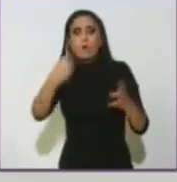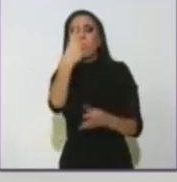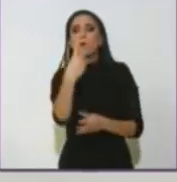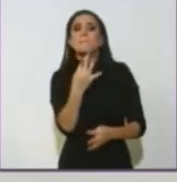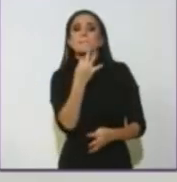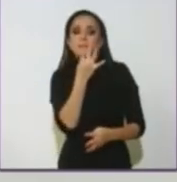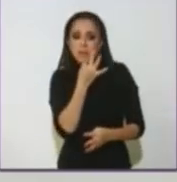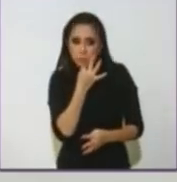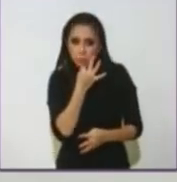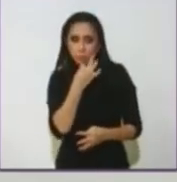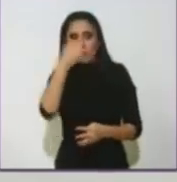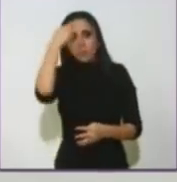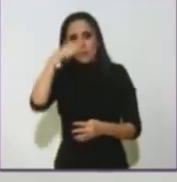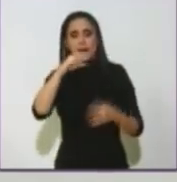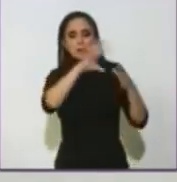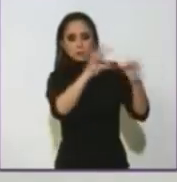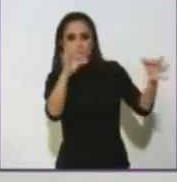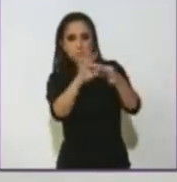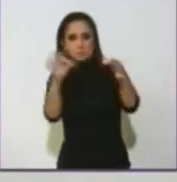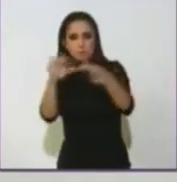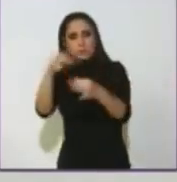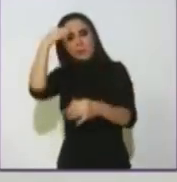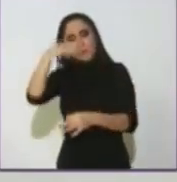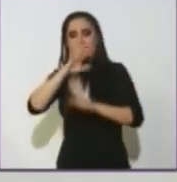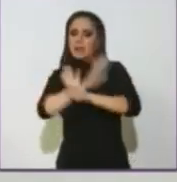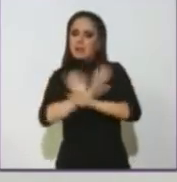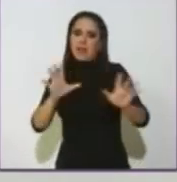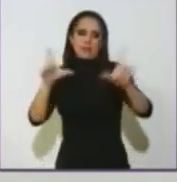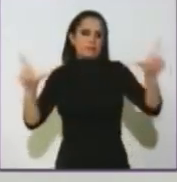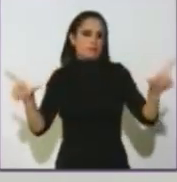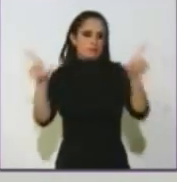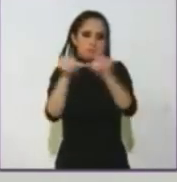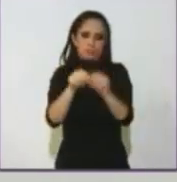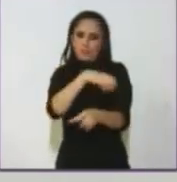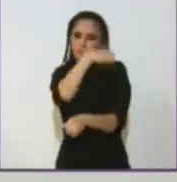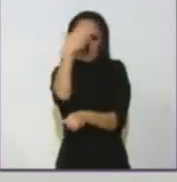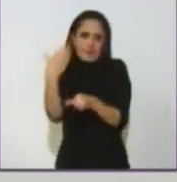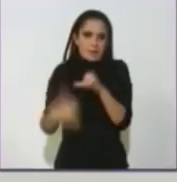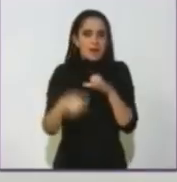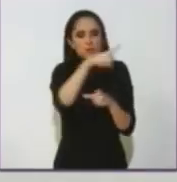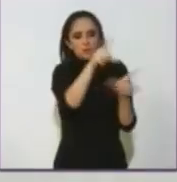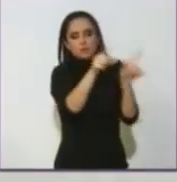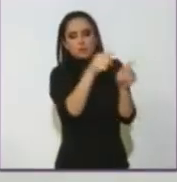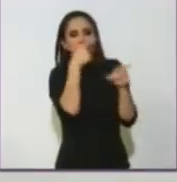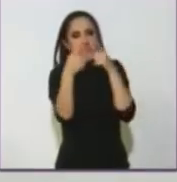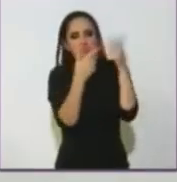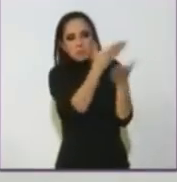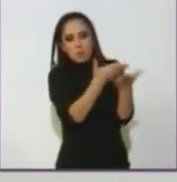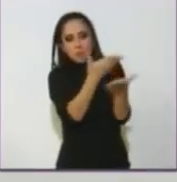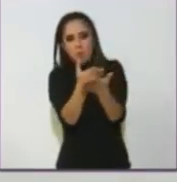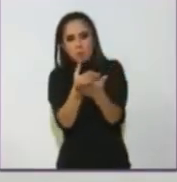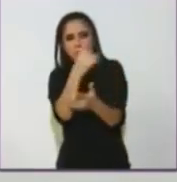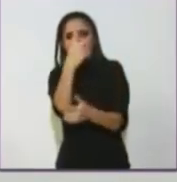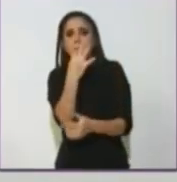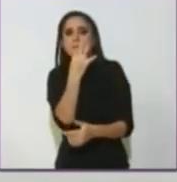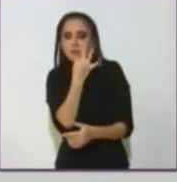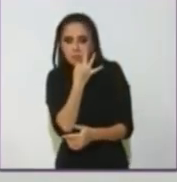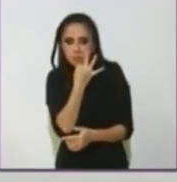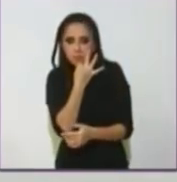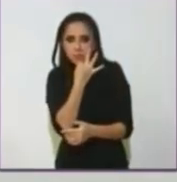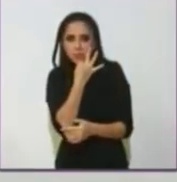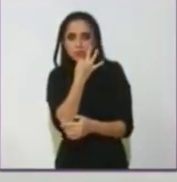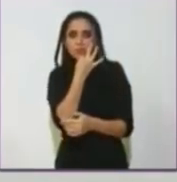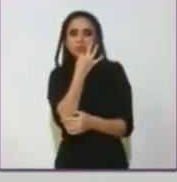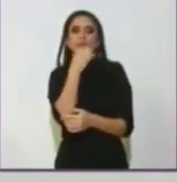para en sentido estricto despedir este debate las conclusiones que ustedes consideren pertinentes hasta un minuto y ya saben que